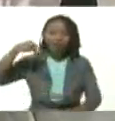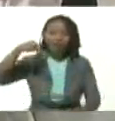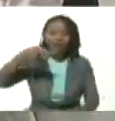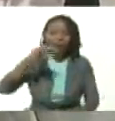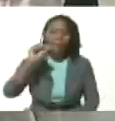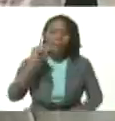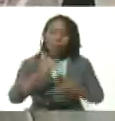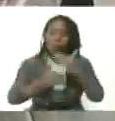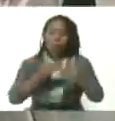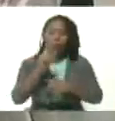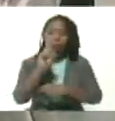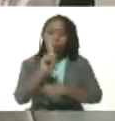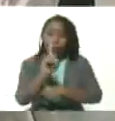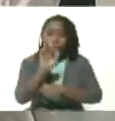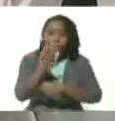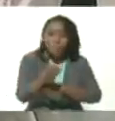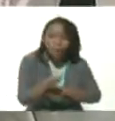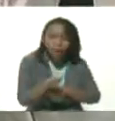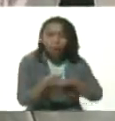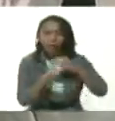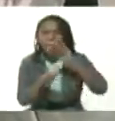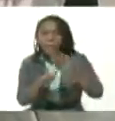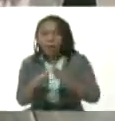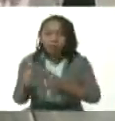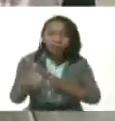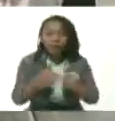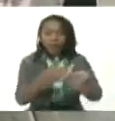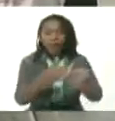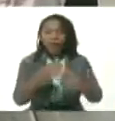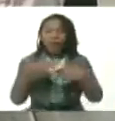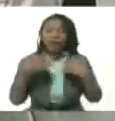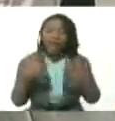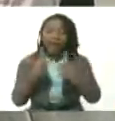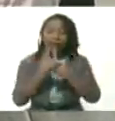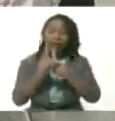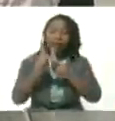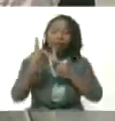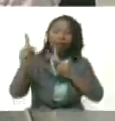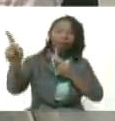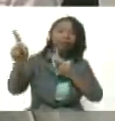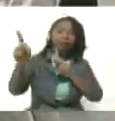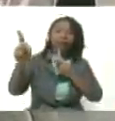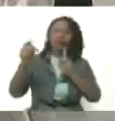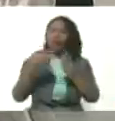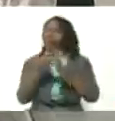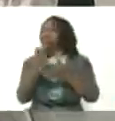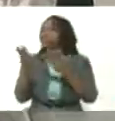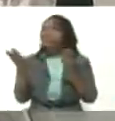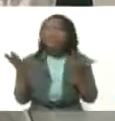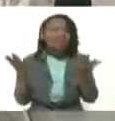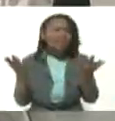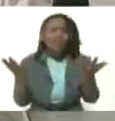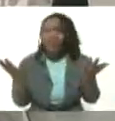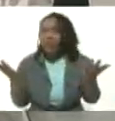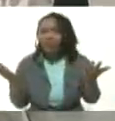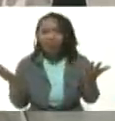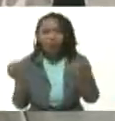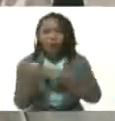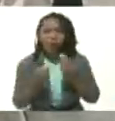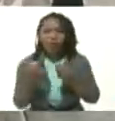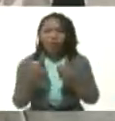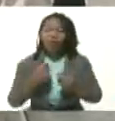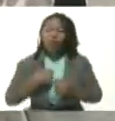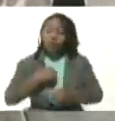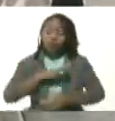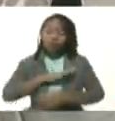paso en la dirección correcta que kilómetros sin saber para dónde voy. Eso siempre lo he tenido